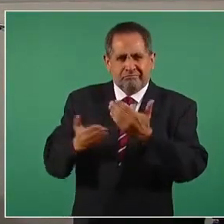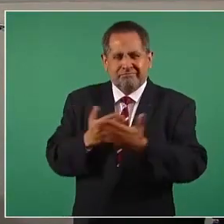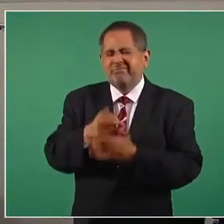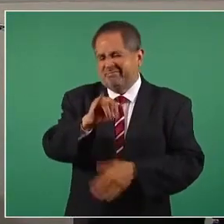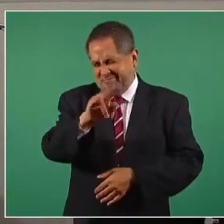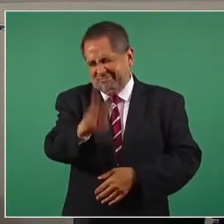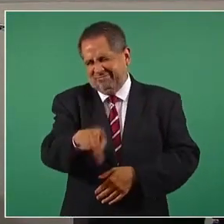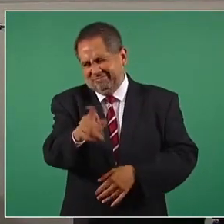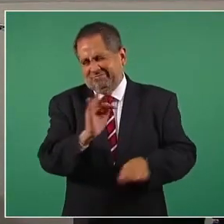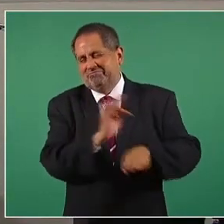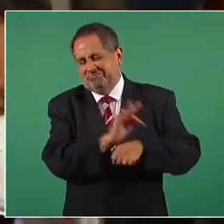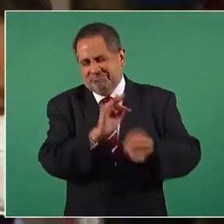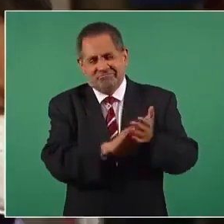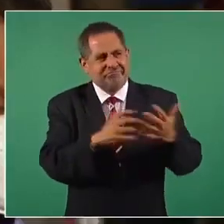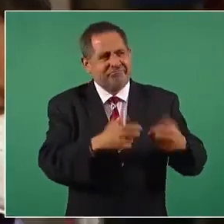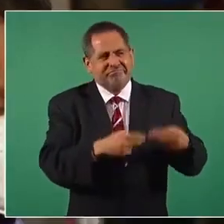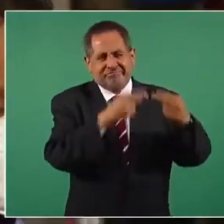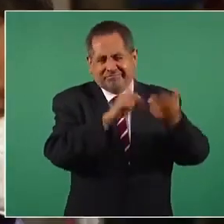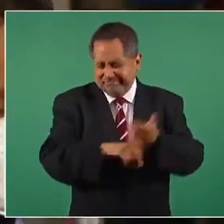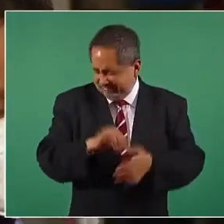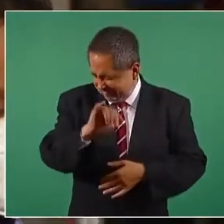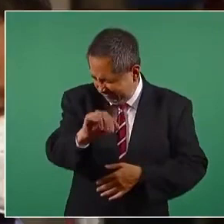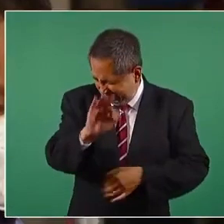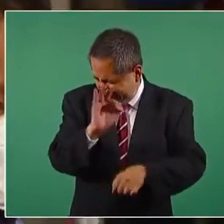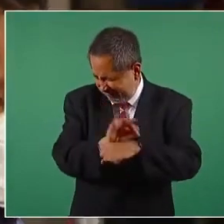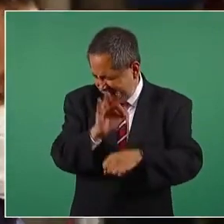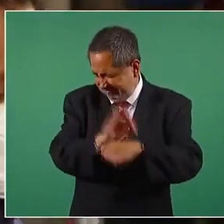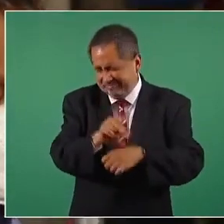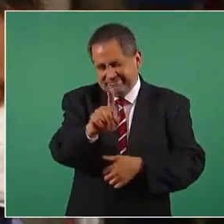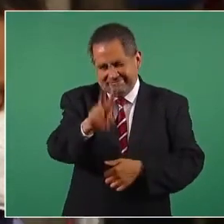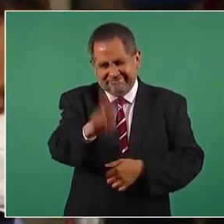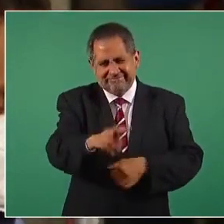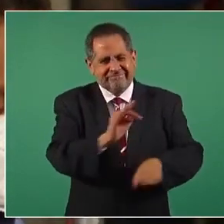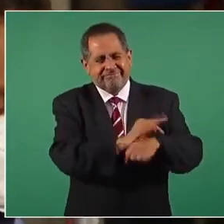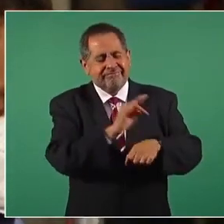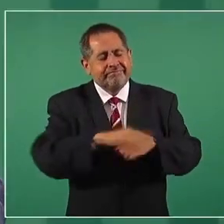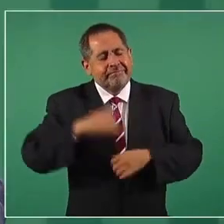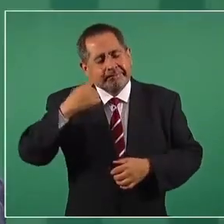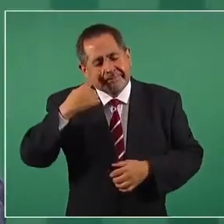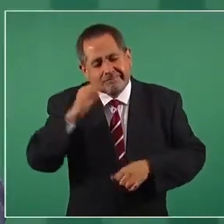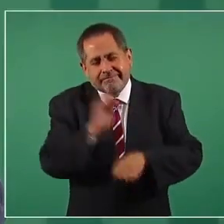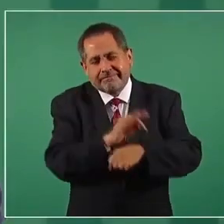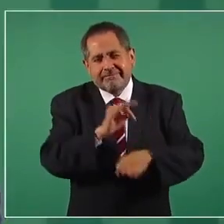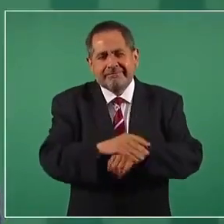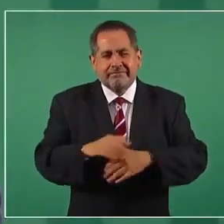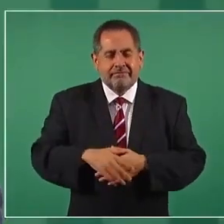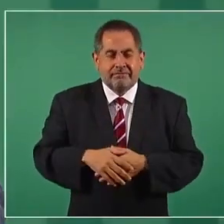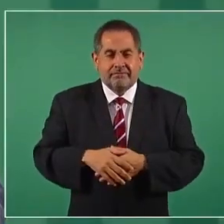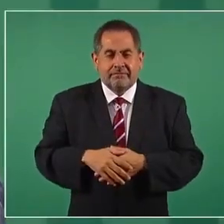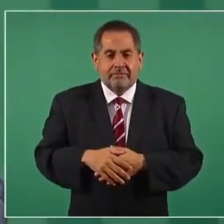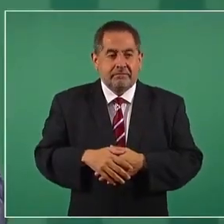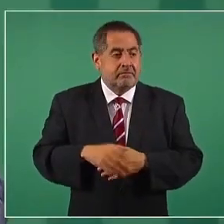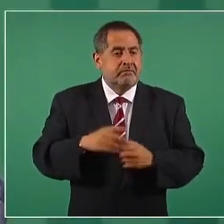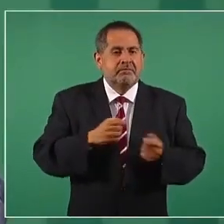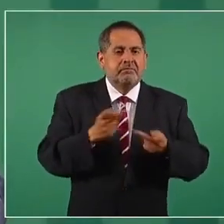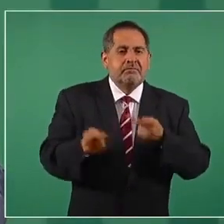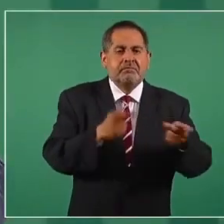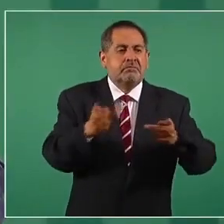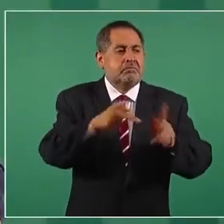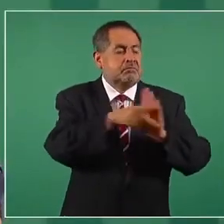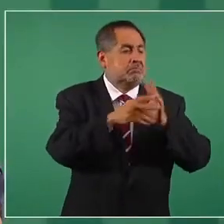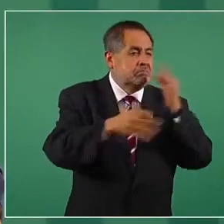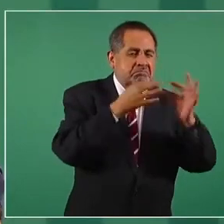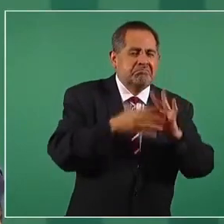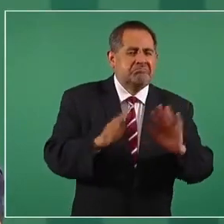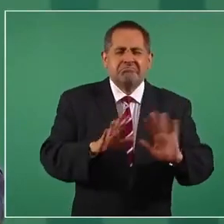Claro que sí. Yo no defiendo claro a los, que al, sí. al contrario. Claro que sí, porque yo no cuestiono a los